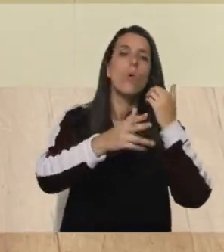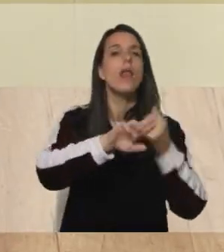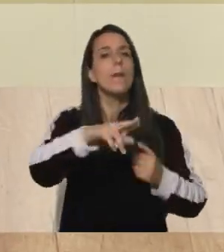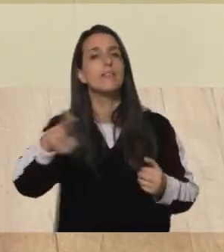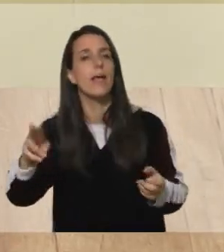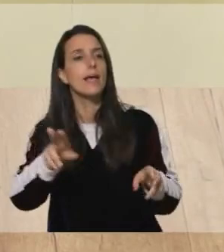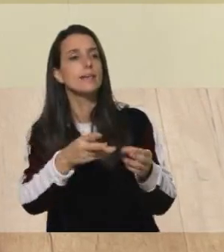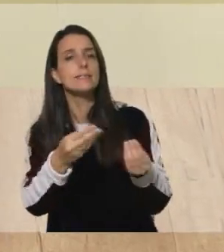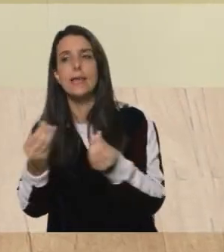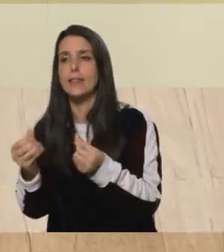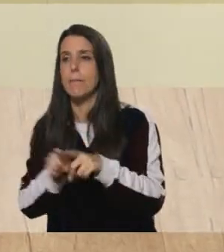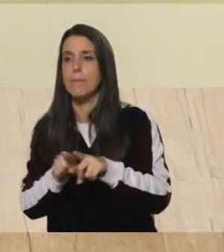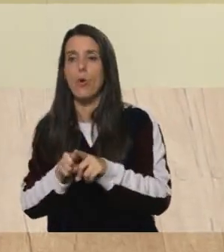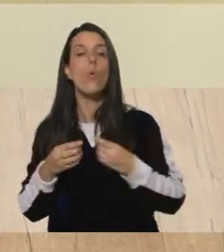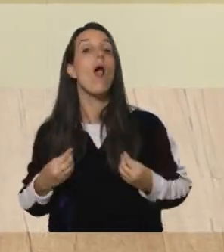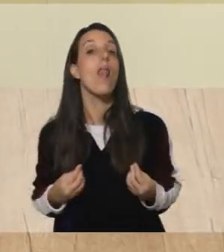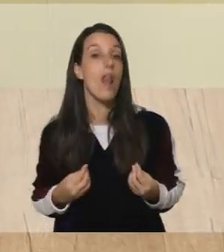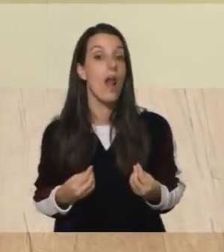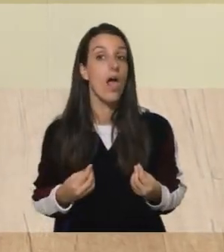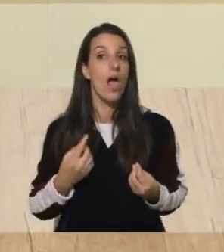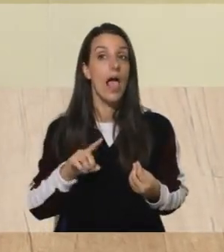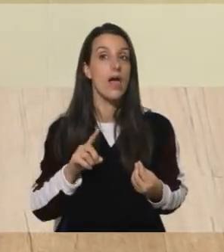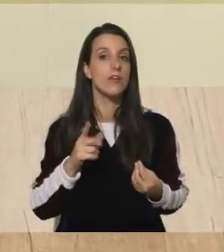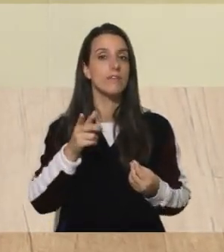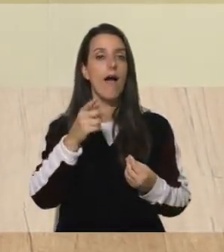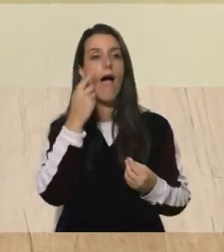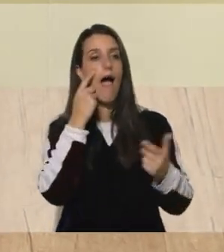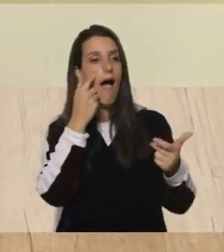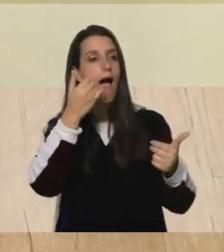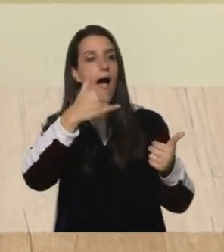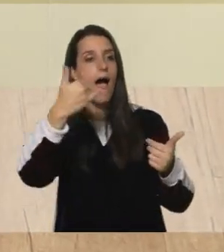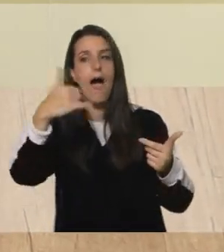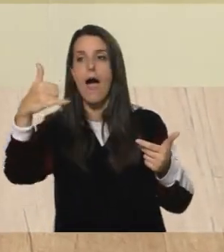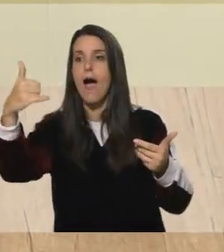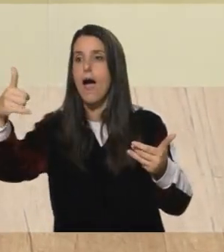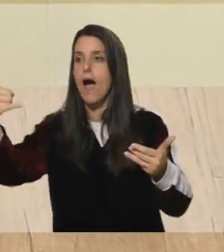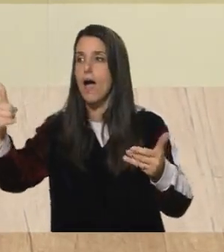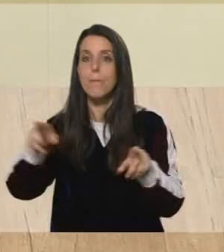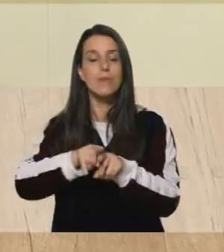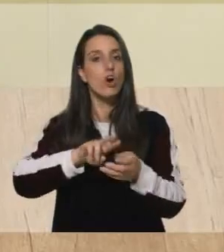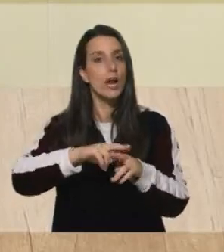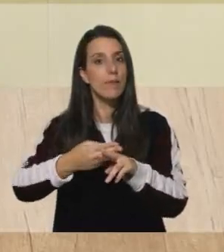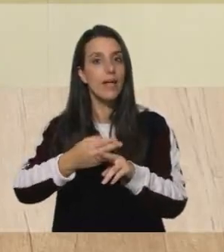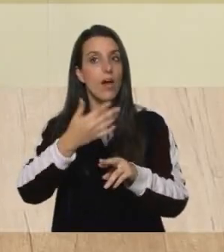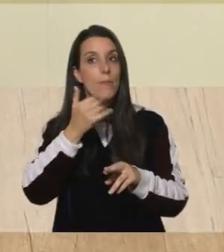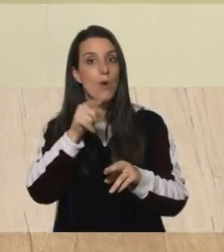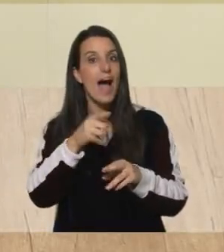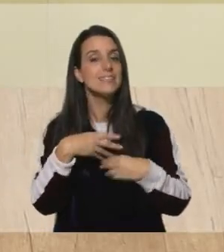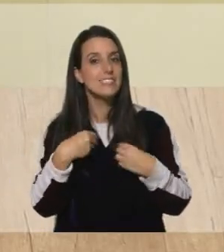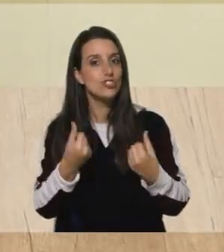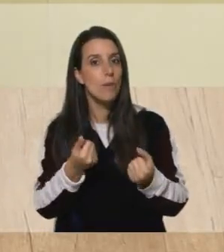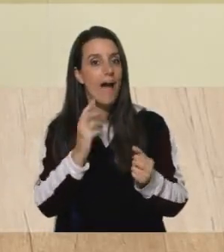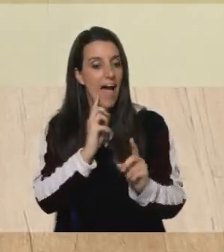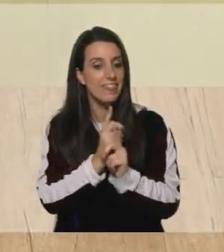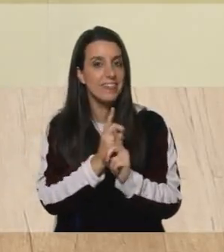constantemente pero con una constante Entonces lo fui colocando ahí como para que la gente tenga una idea bien Clara de que si vos tenés que atender esos síntomas